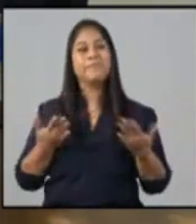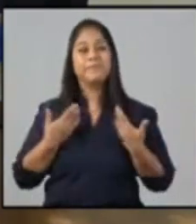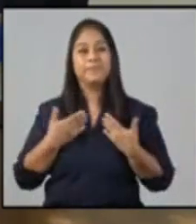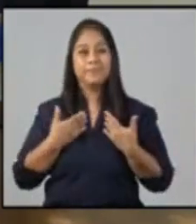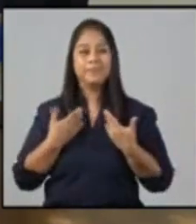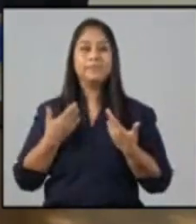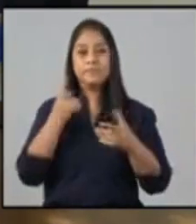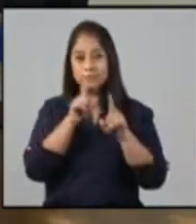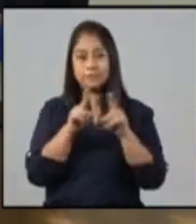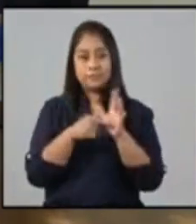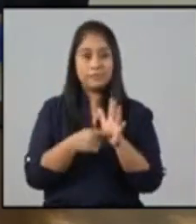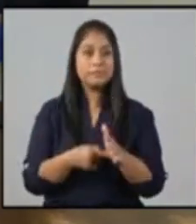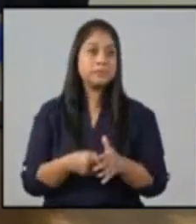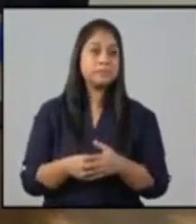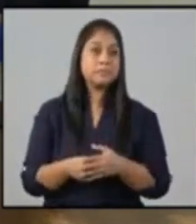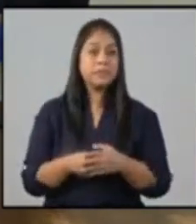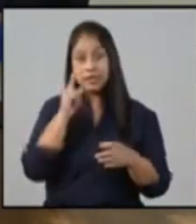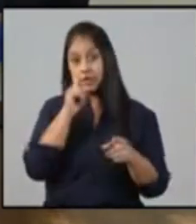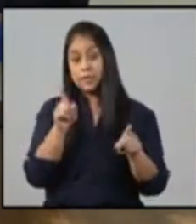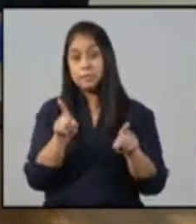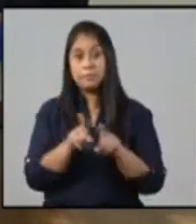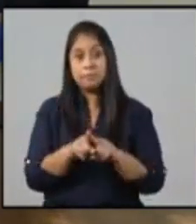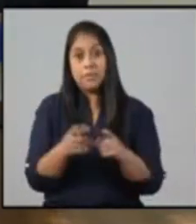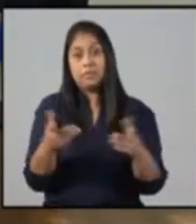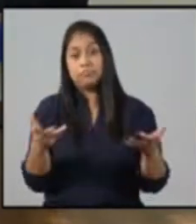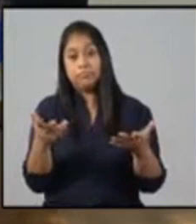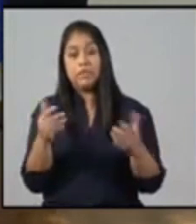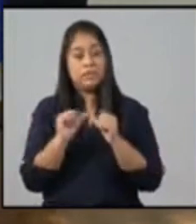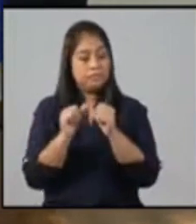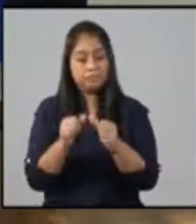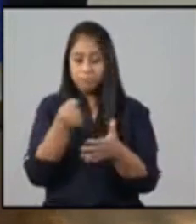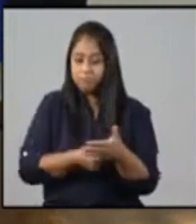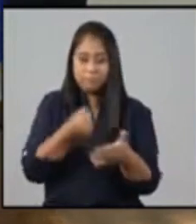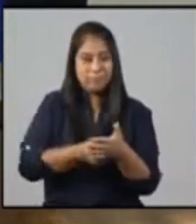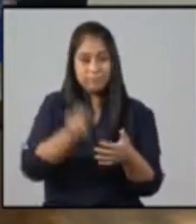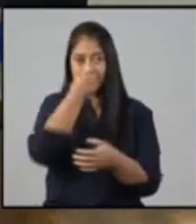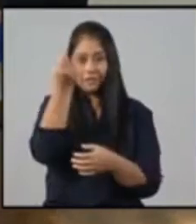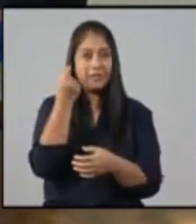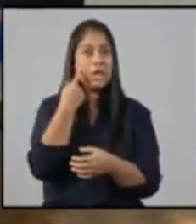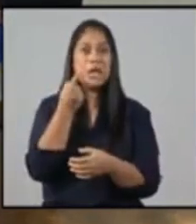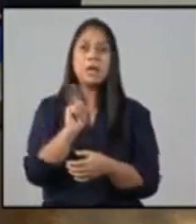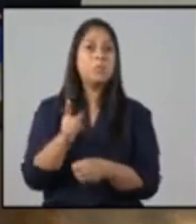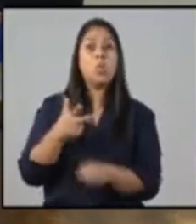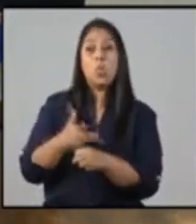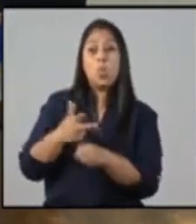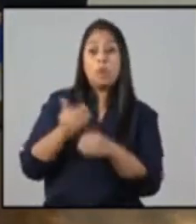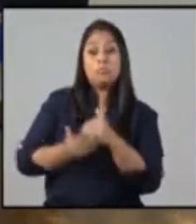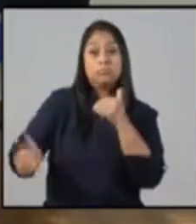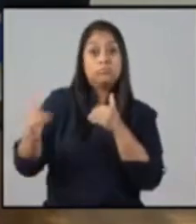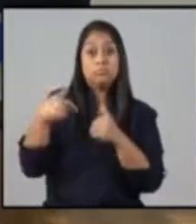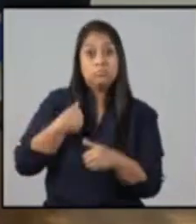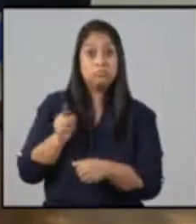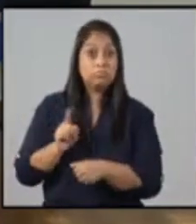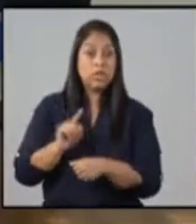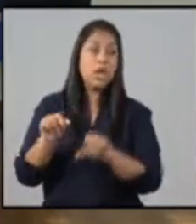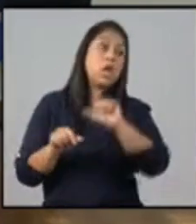Y pues y no queda otro que seguir luchando para Guatemala. Yo no voy a ocuparme de Guatemala en los próximos años, me estaré